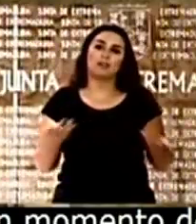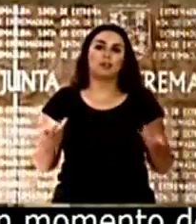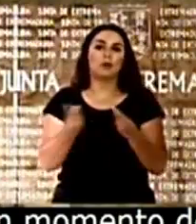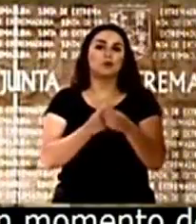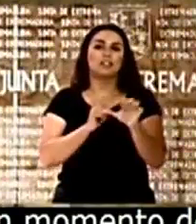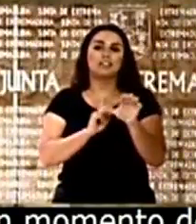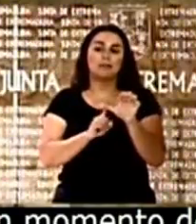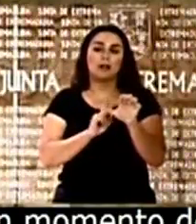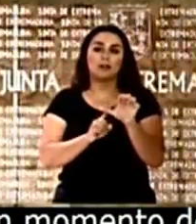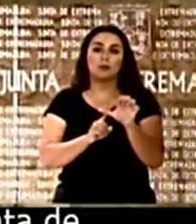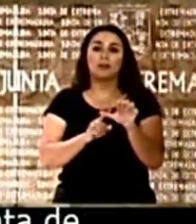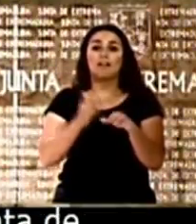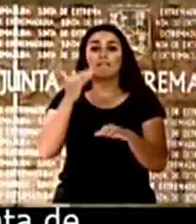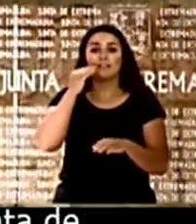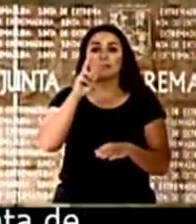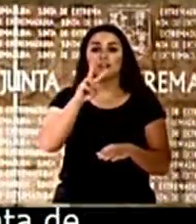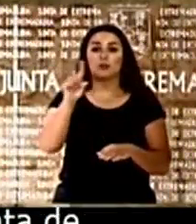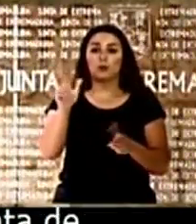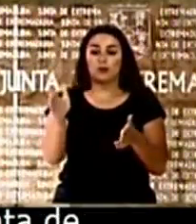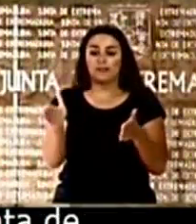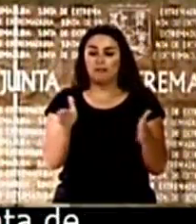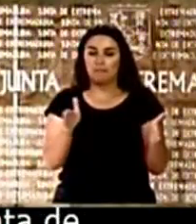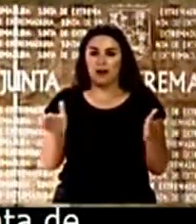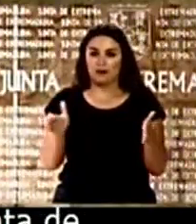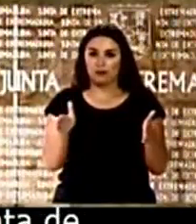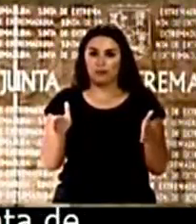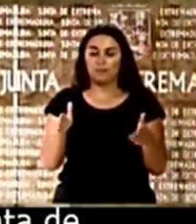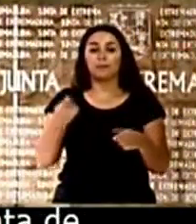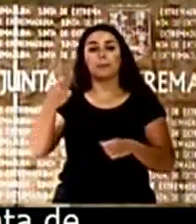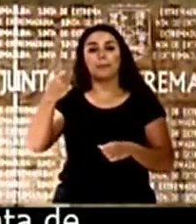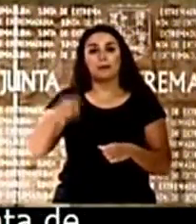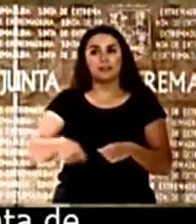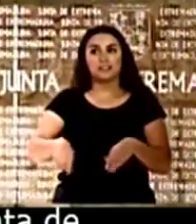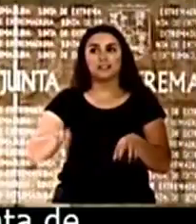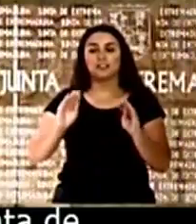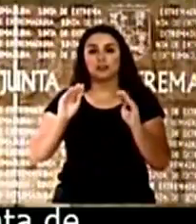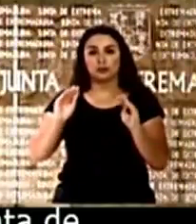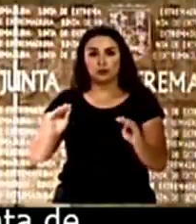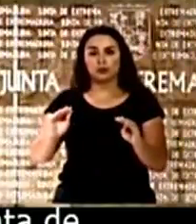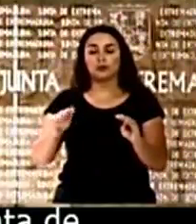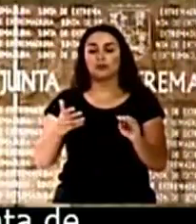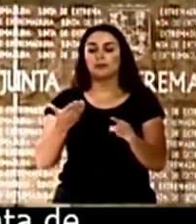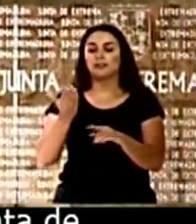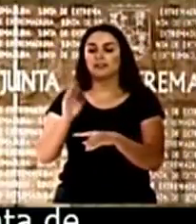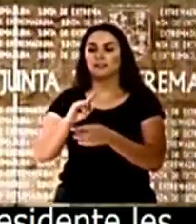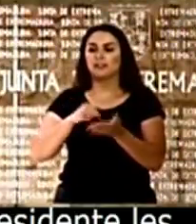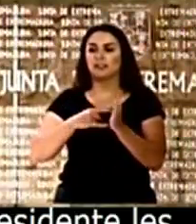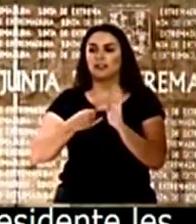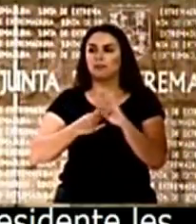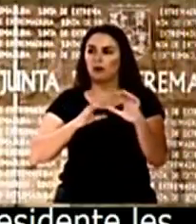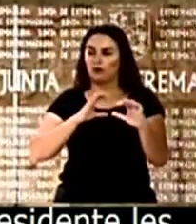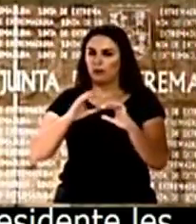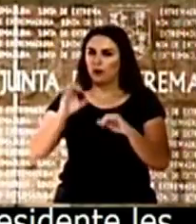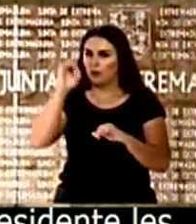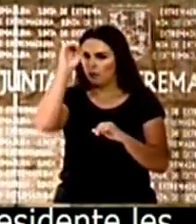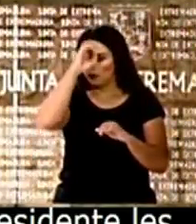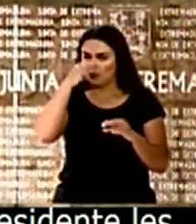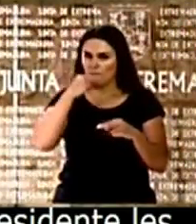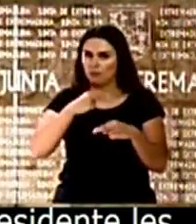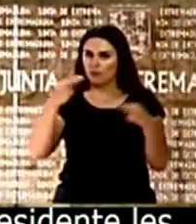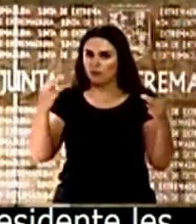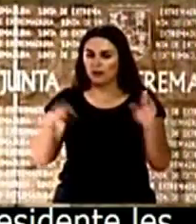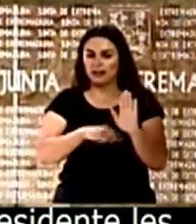Extremadura, desde el día 21 de marzo, que su presidente les presentó ante los medios de comunicación y la opinión pública